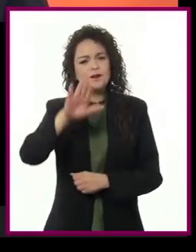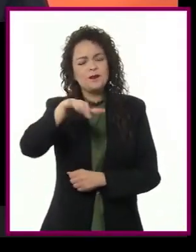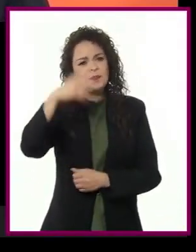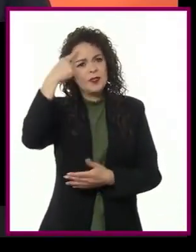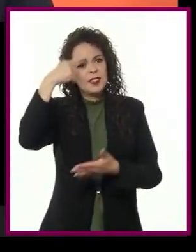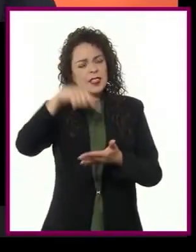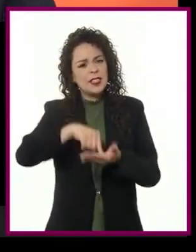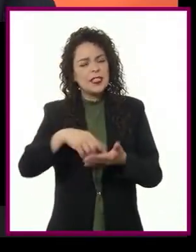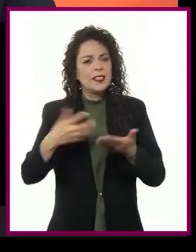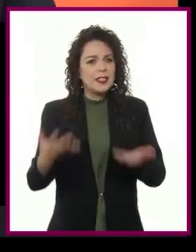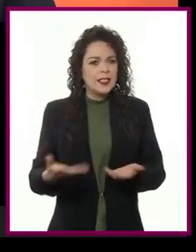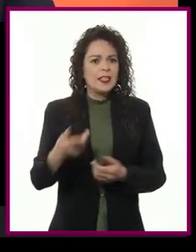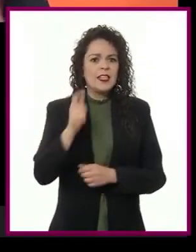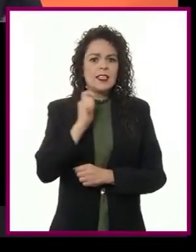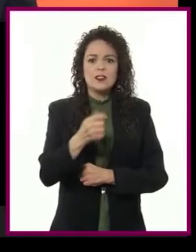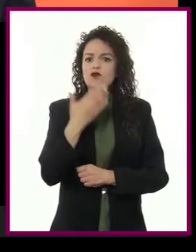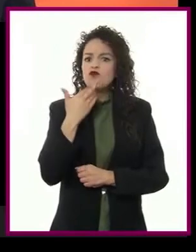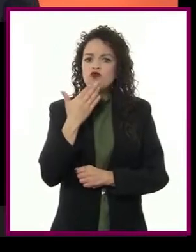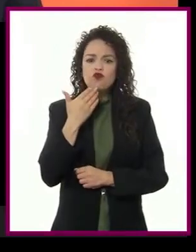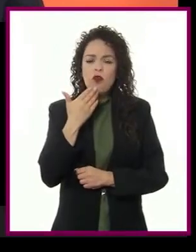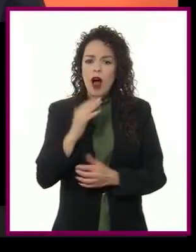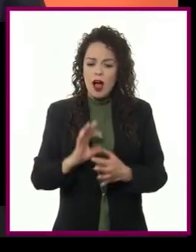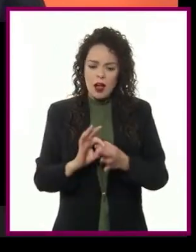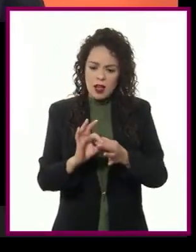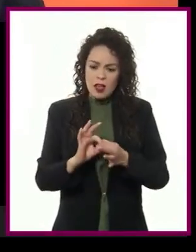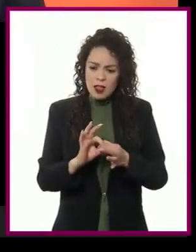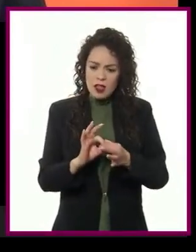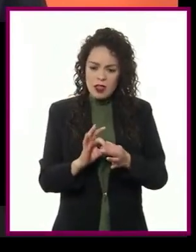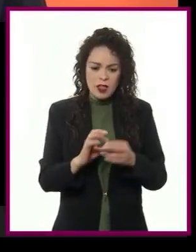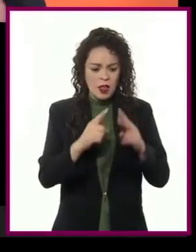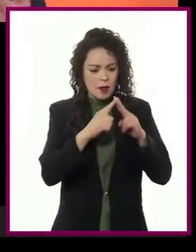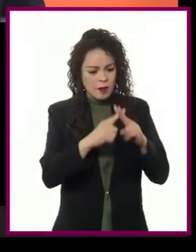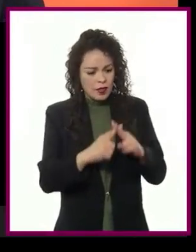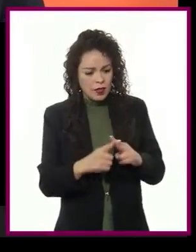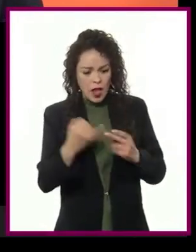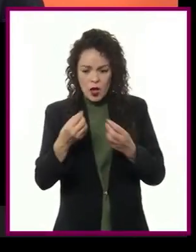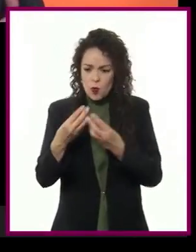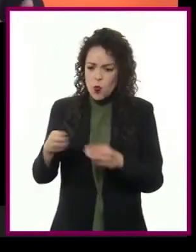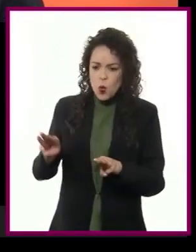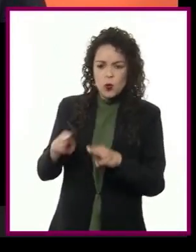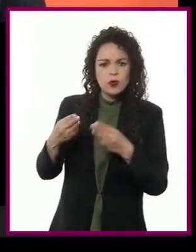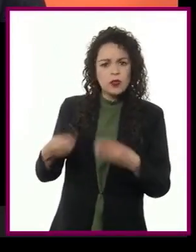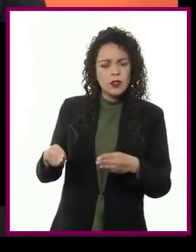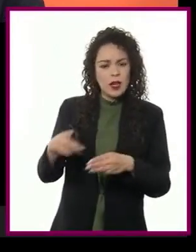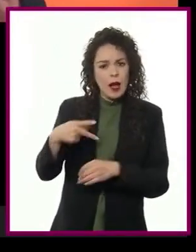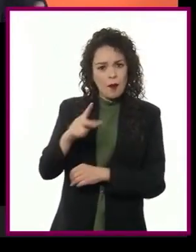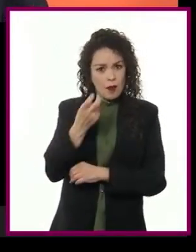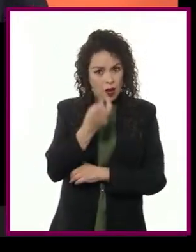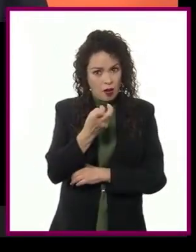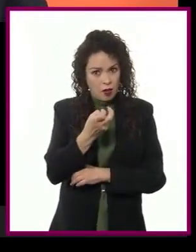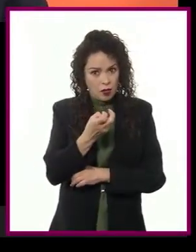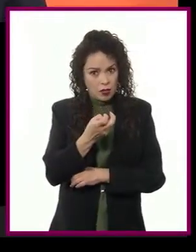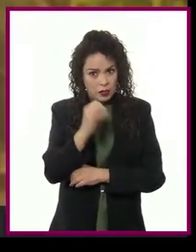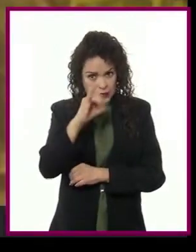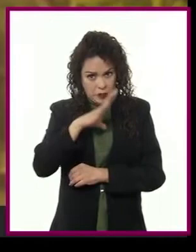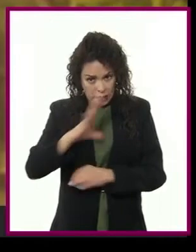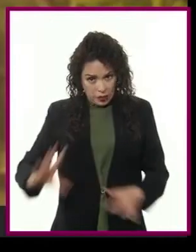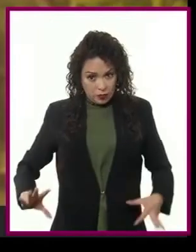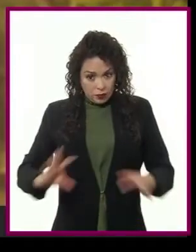correspondencia entre la música y las matemáticas. Pero, ¿qué nos dice sobre esta relación armoniosa?